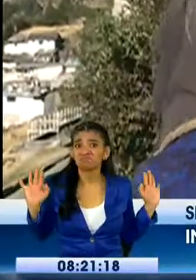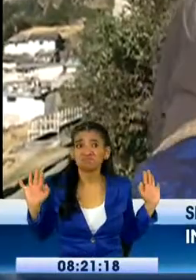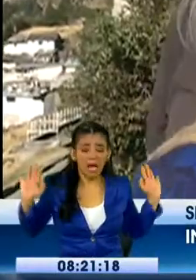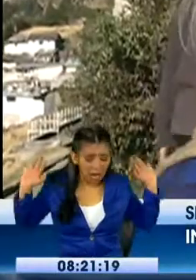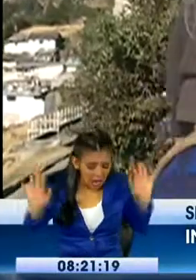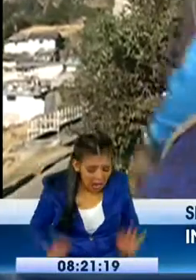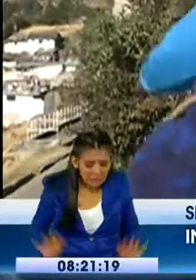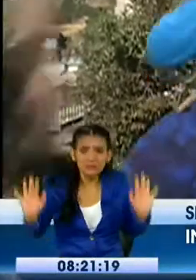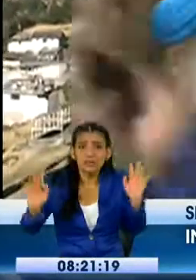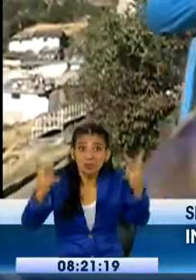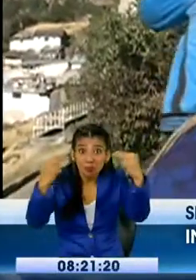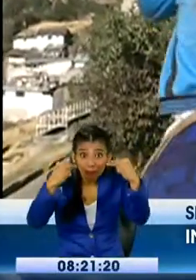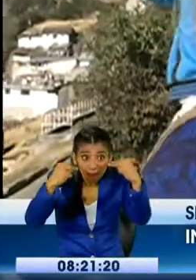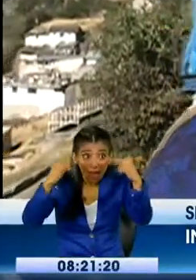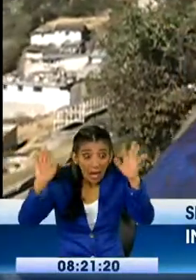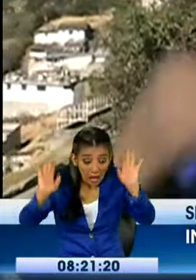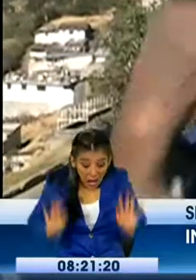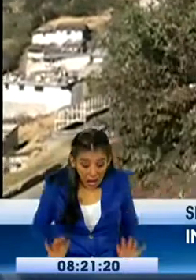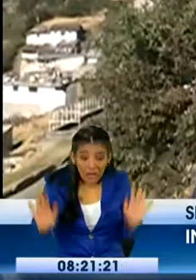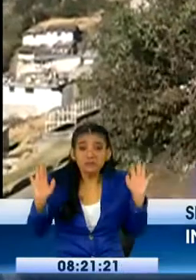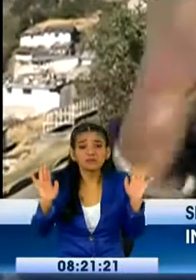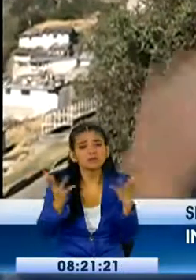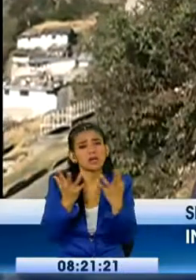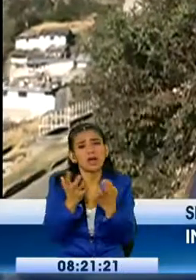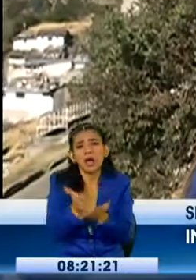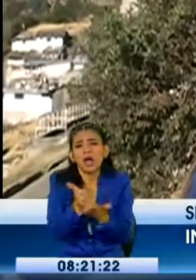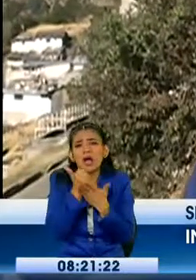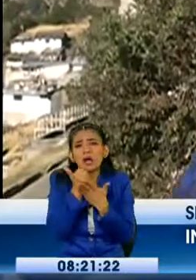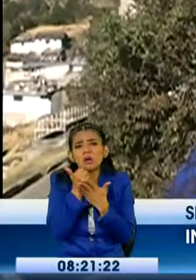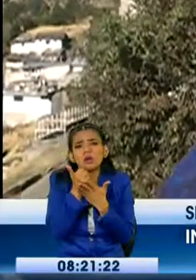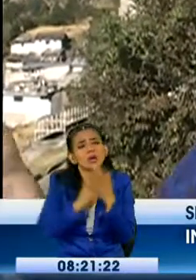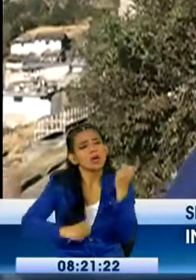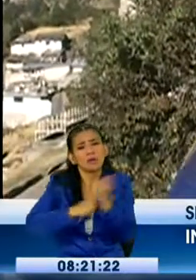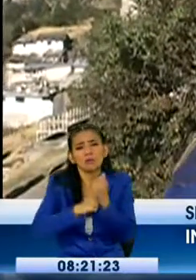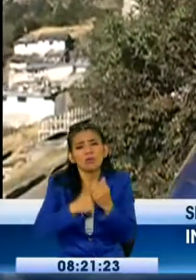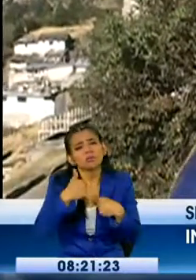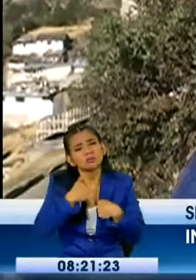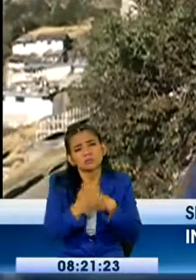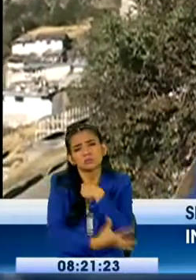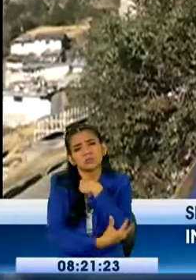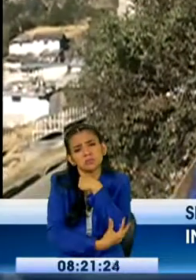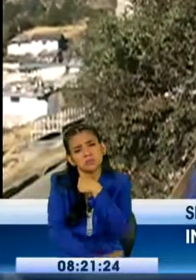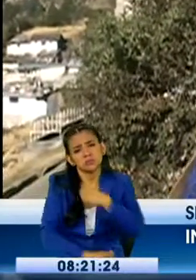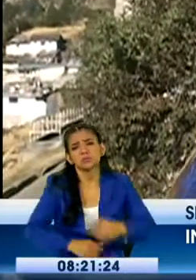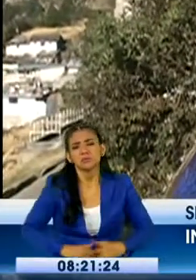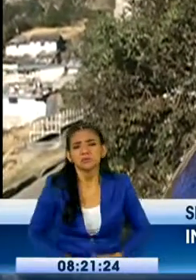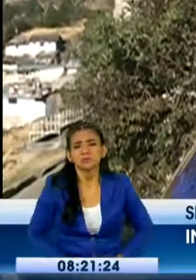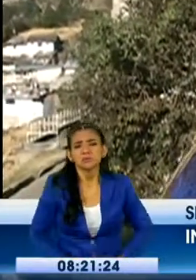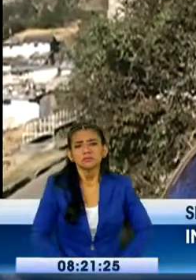así como me ve, quisiera que nos ayude, que nos colabore de lo que somos pobres